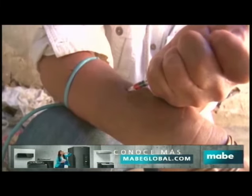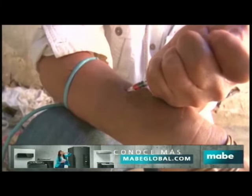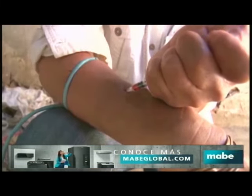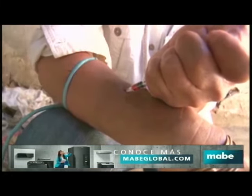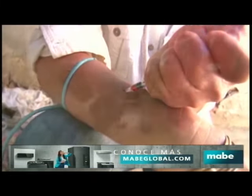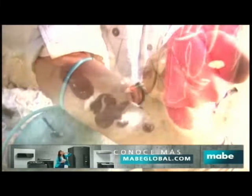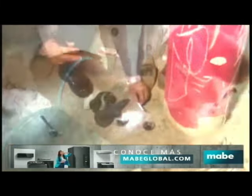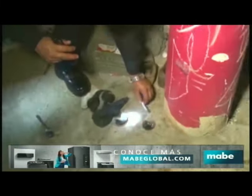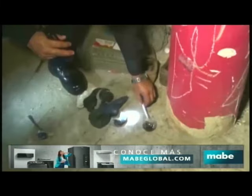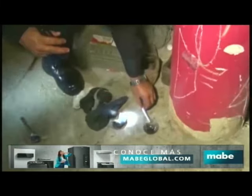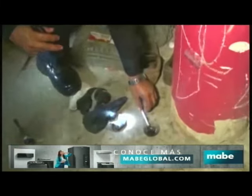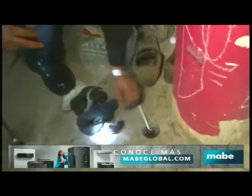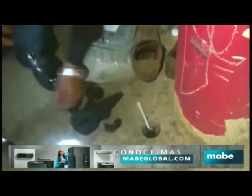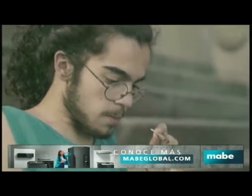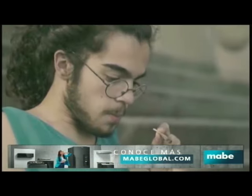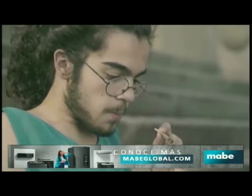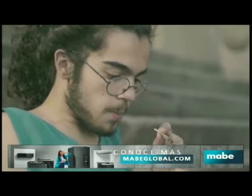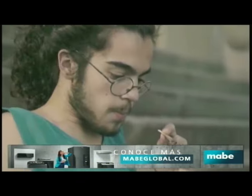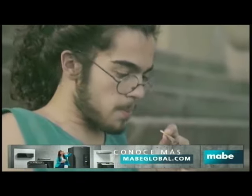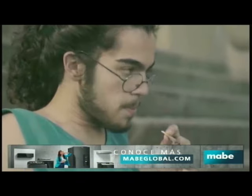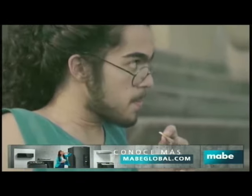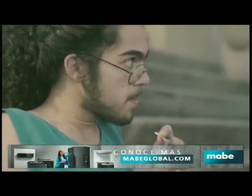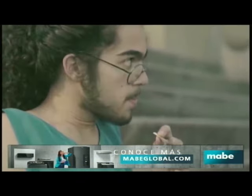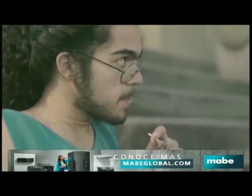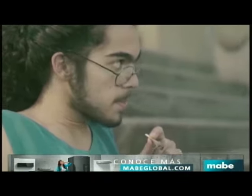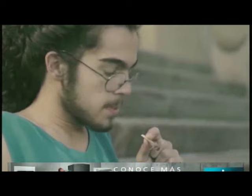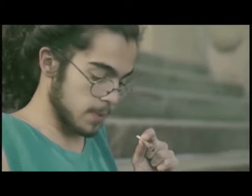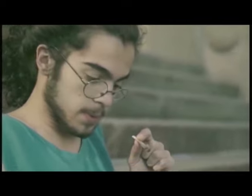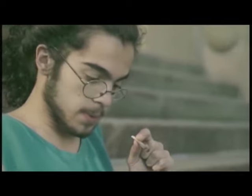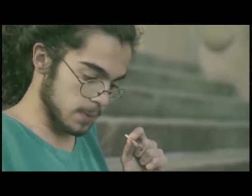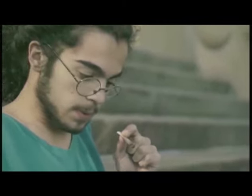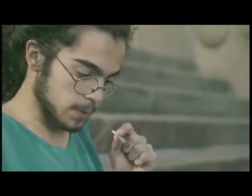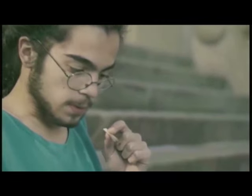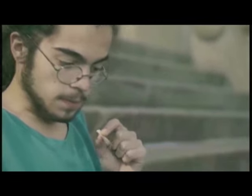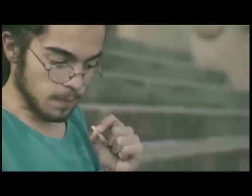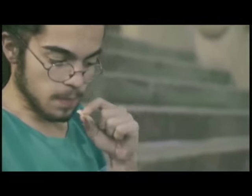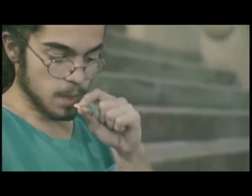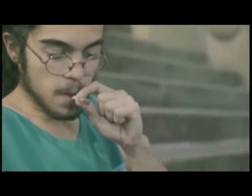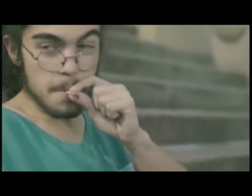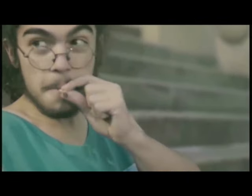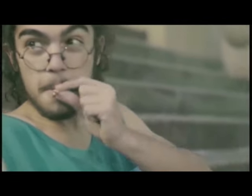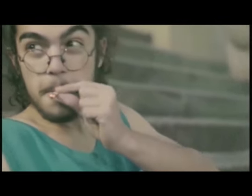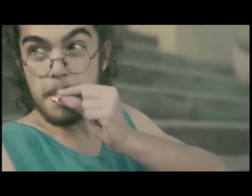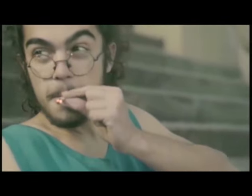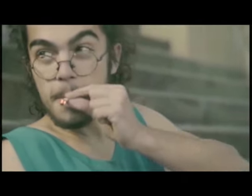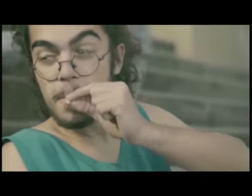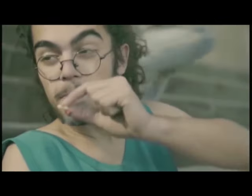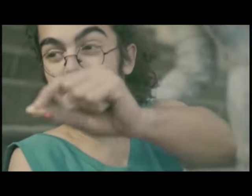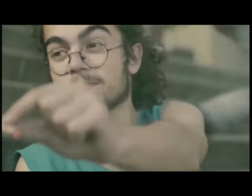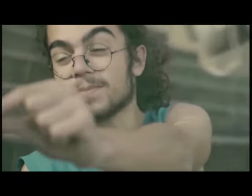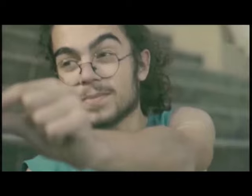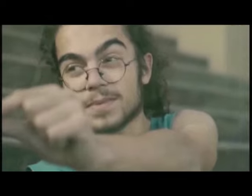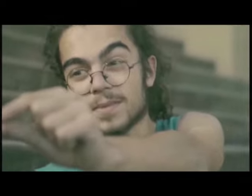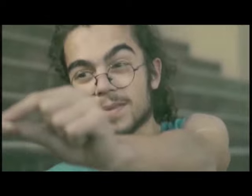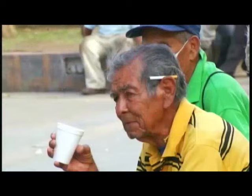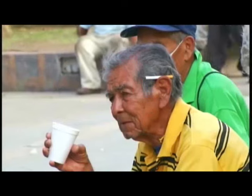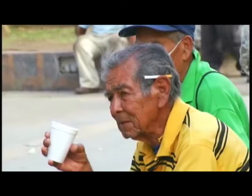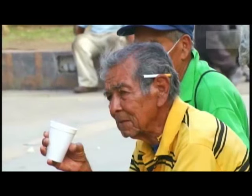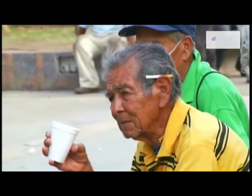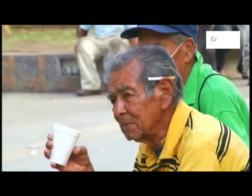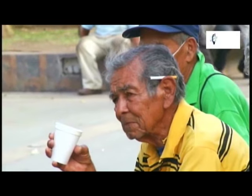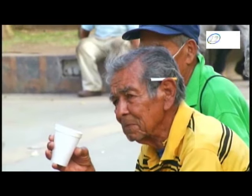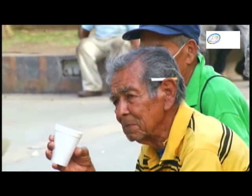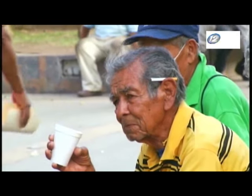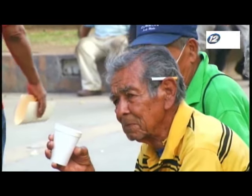mueren anualmente por el consumo de alcohol y drogas, según datos de la Organización Mundial de la Salud. En El Salvador, el